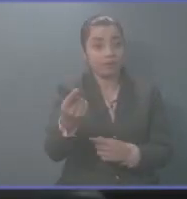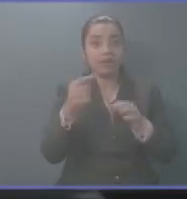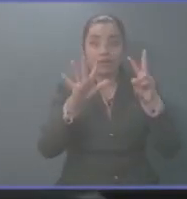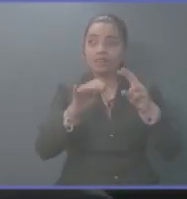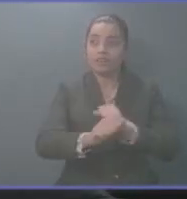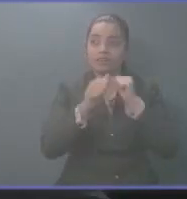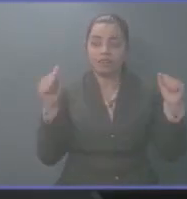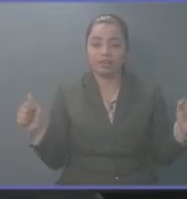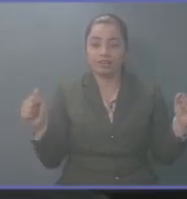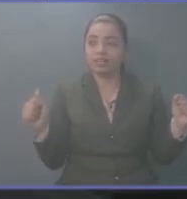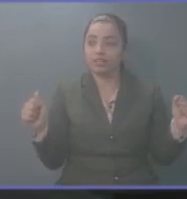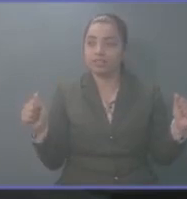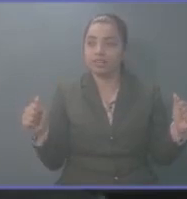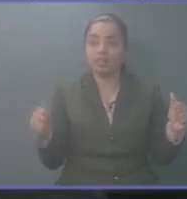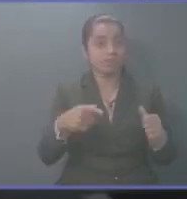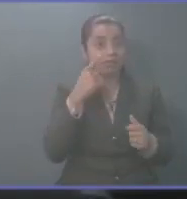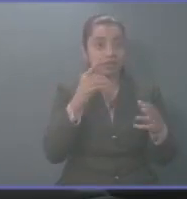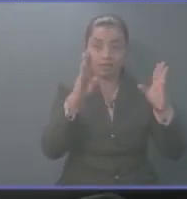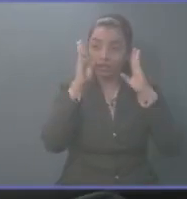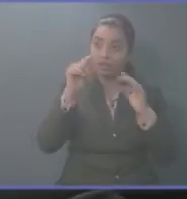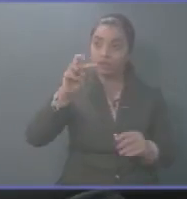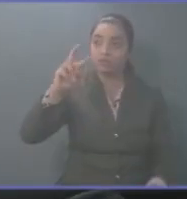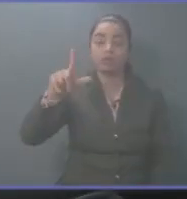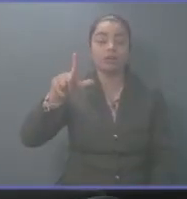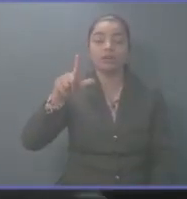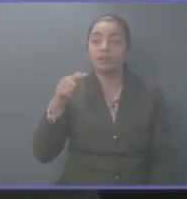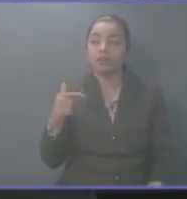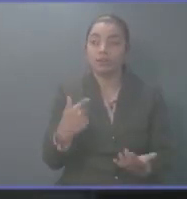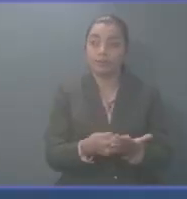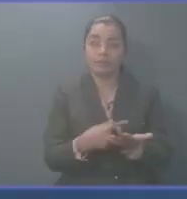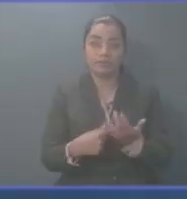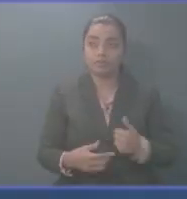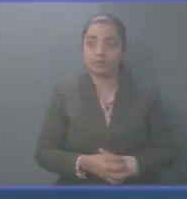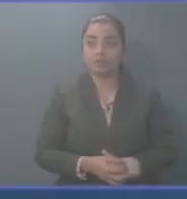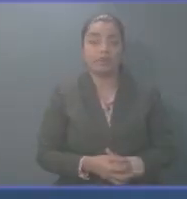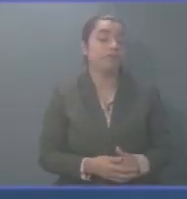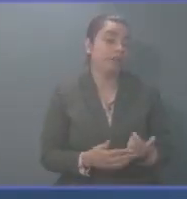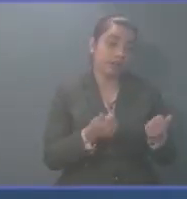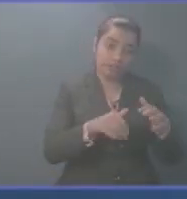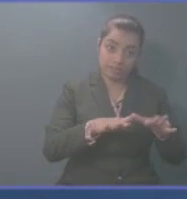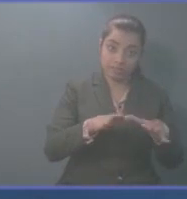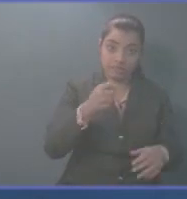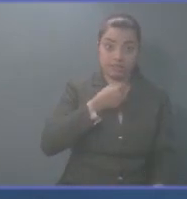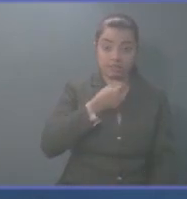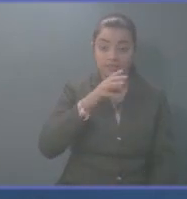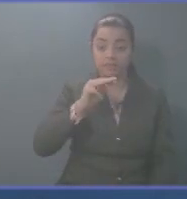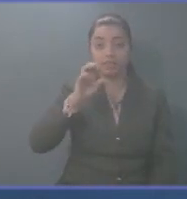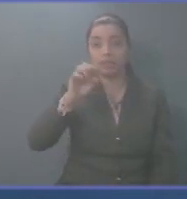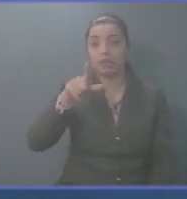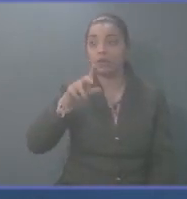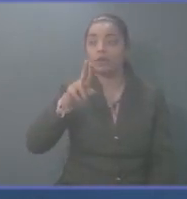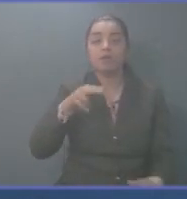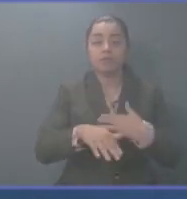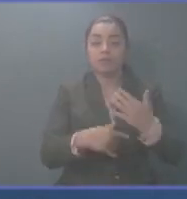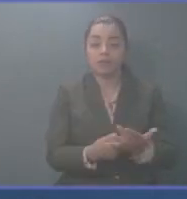de la mañana. Pero hay más que ver aquí en Televisión Legislativa. Vamos con Eugenia. Gracias, Max. También gracias al diputado Emilio Correa del